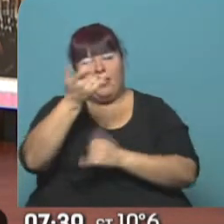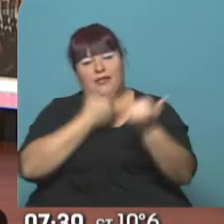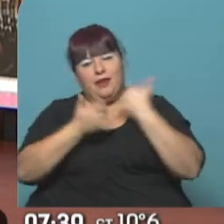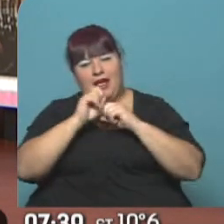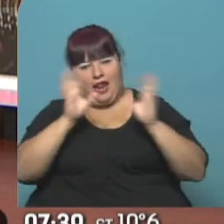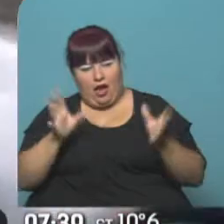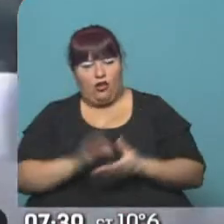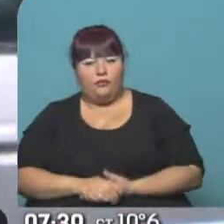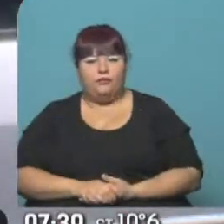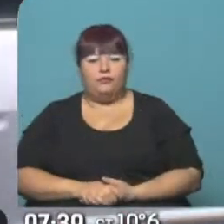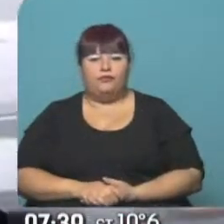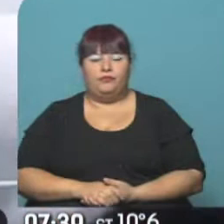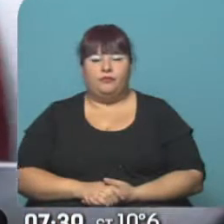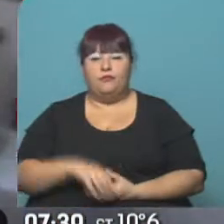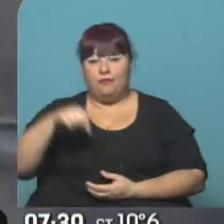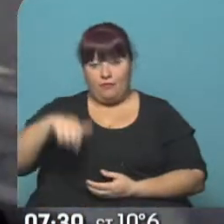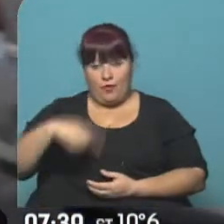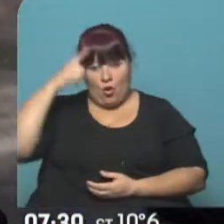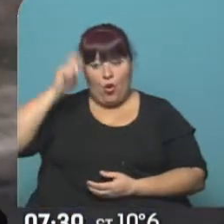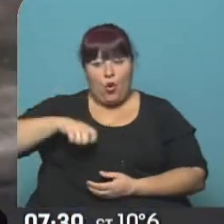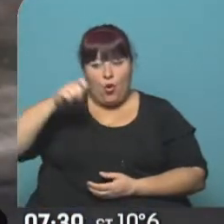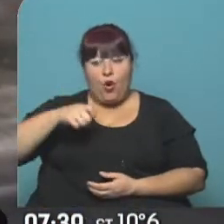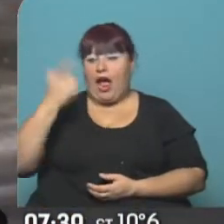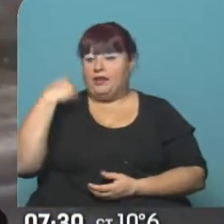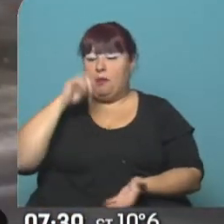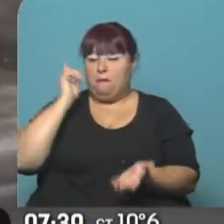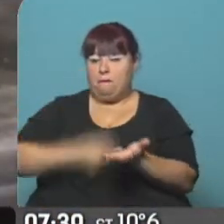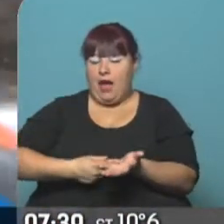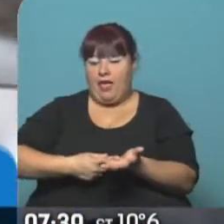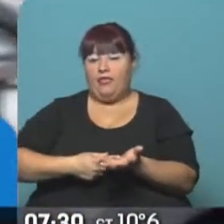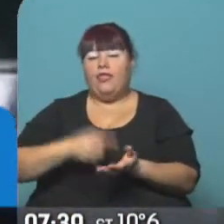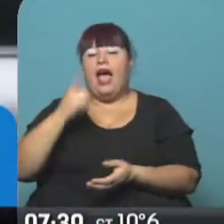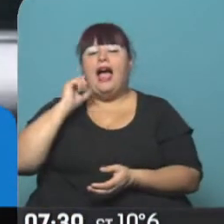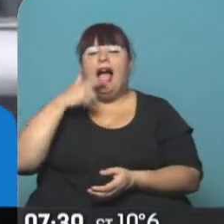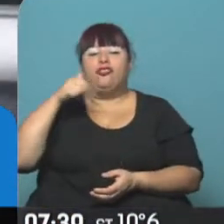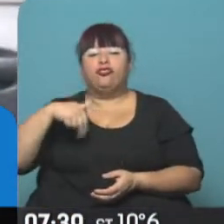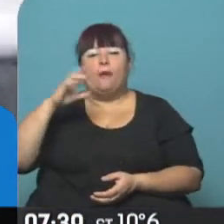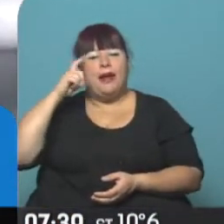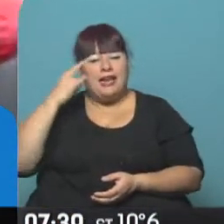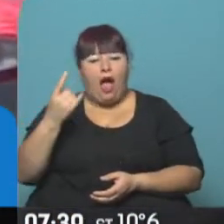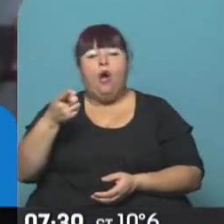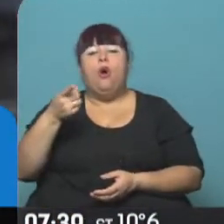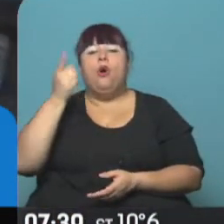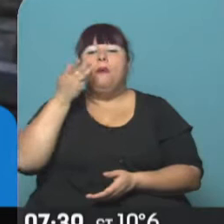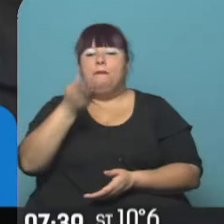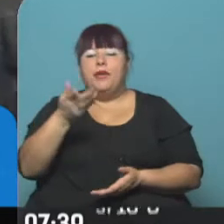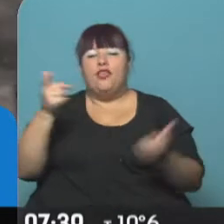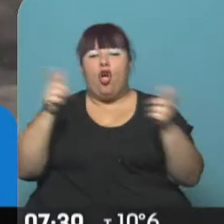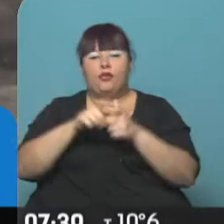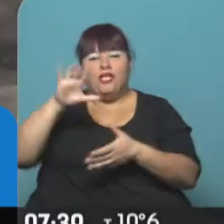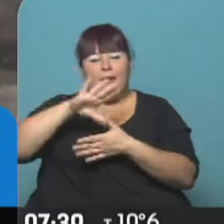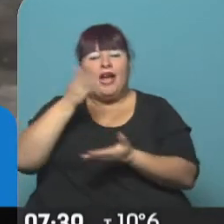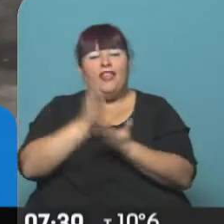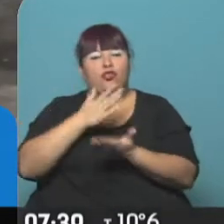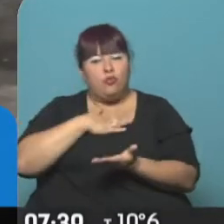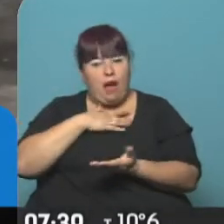informan. Desde este tribunal acaba de dictar la resolución el juez Gastón Mercado, haciendo lugar al pedido de la Comisión Interamericana